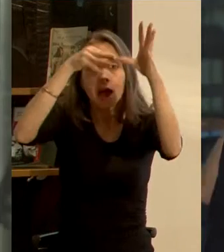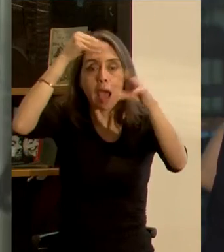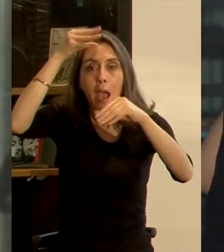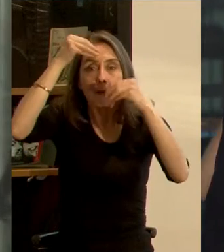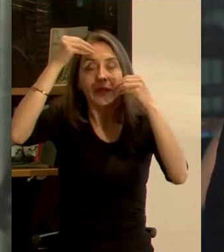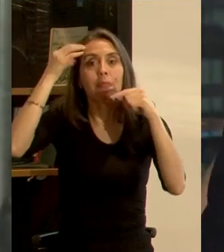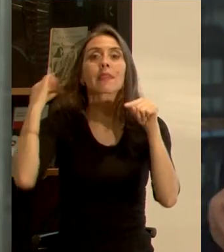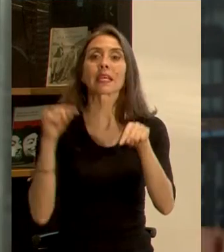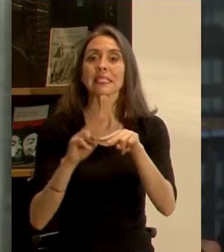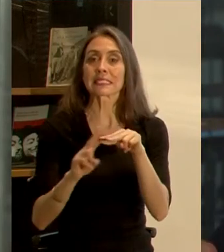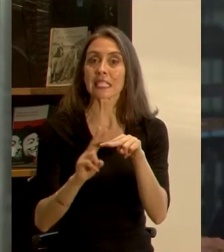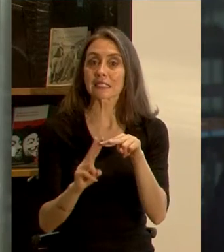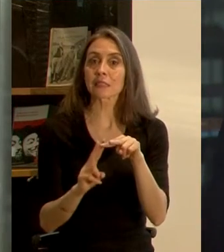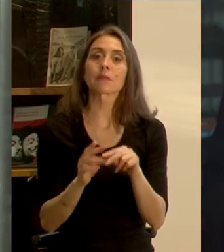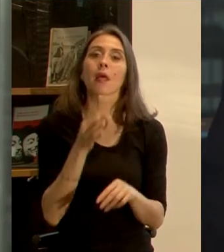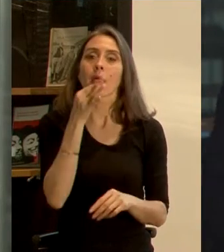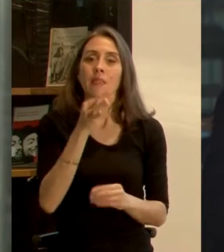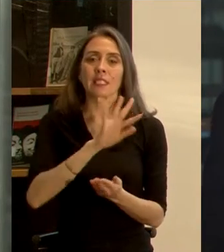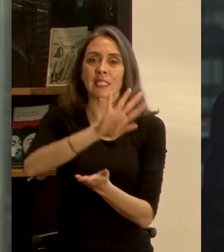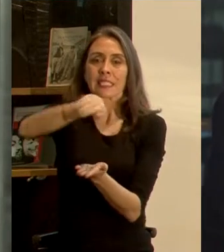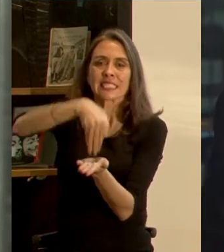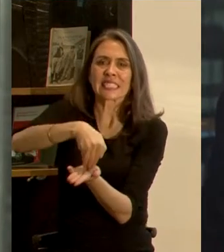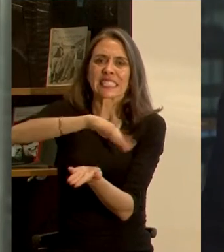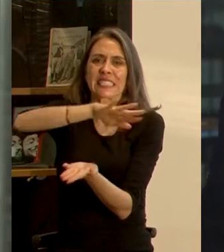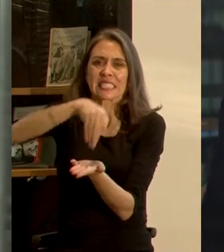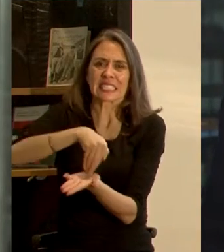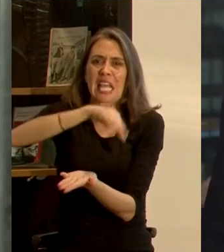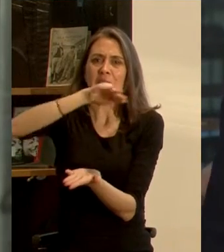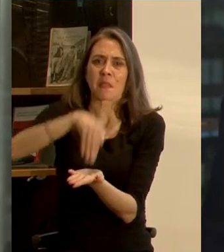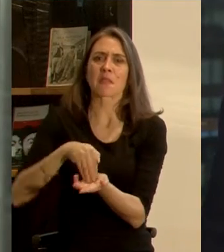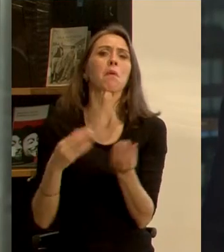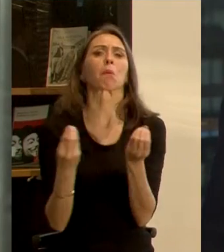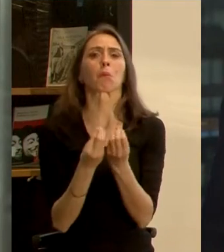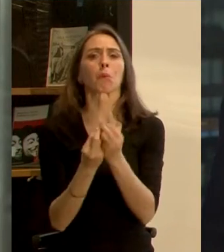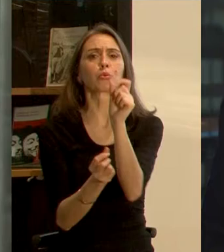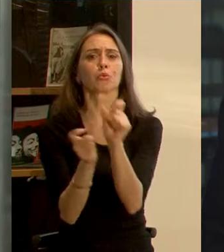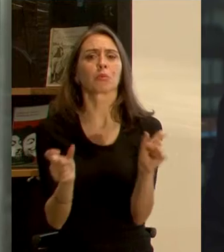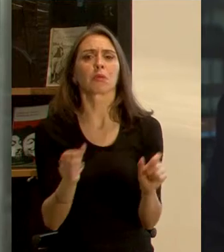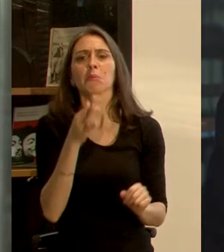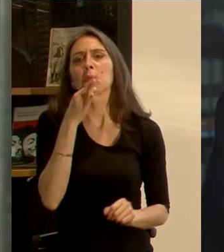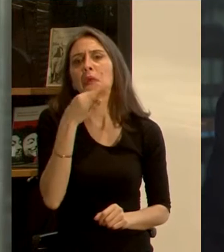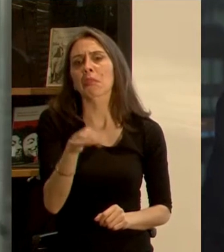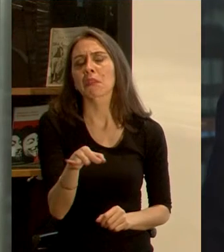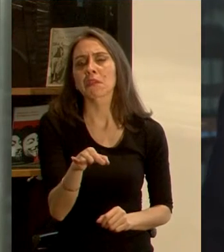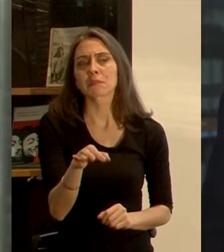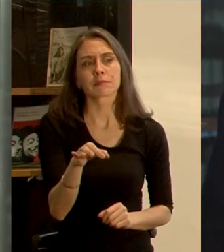hacer. Cuando se habla de descentralización, hay muchos que